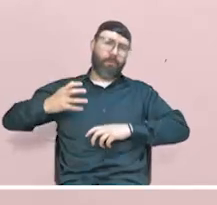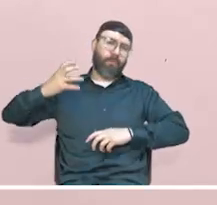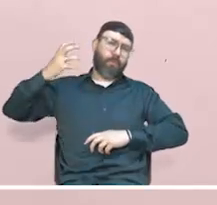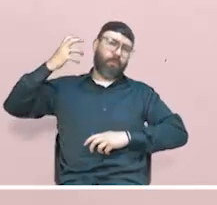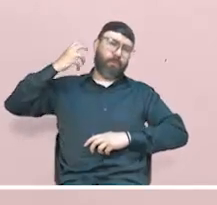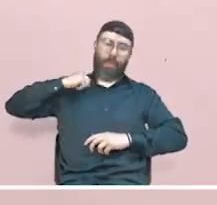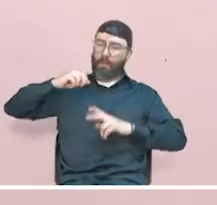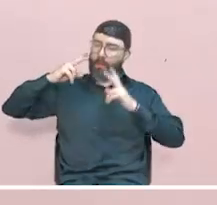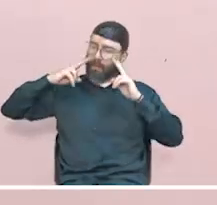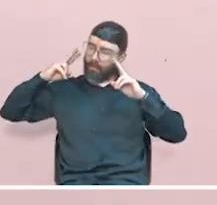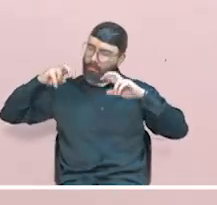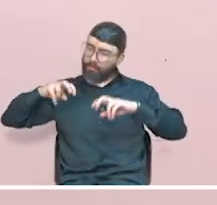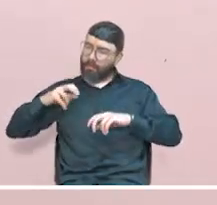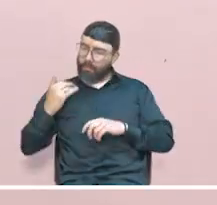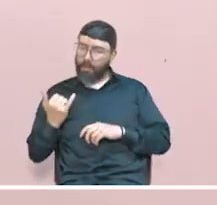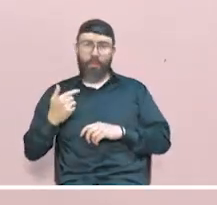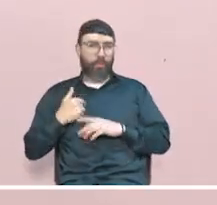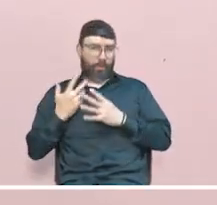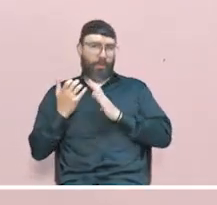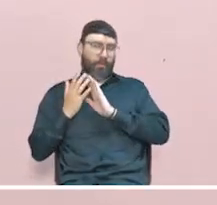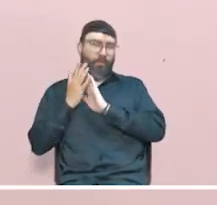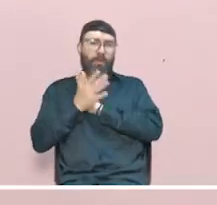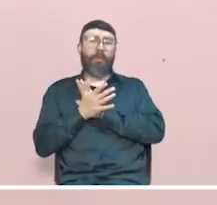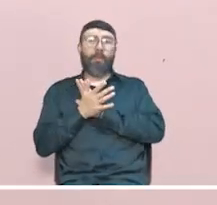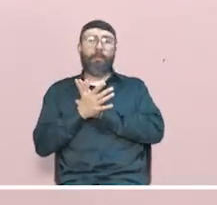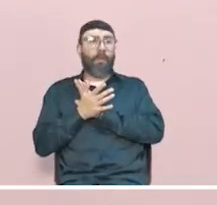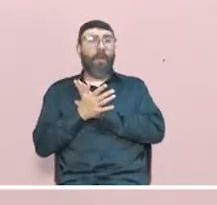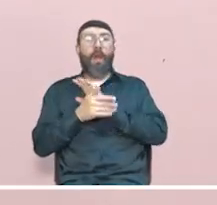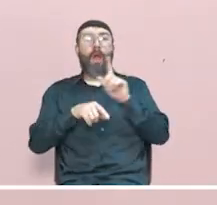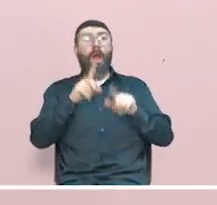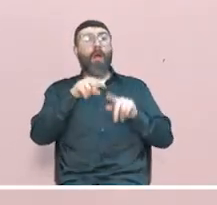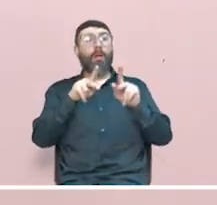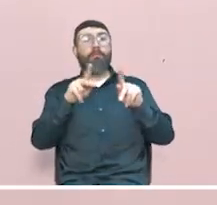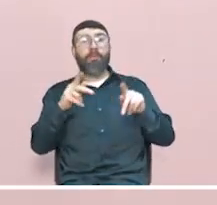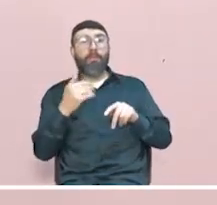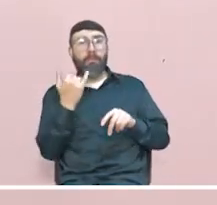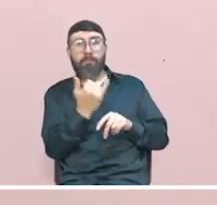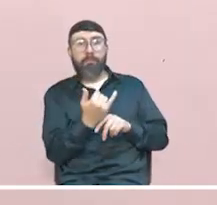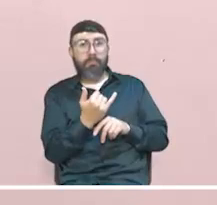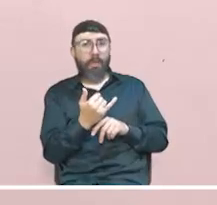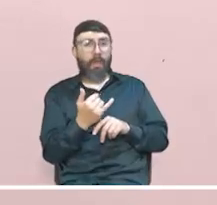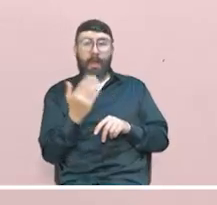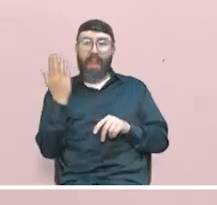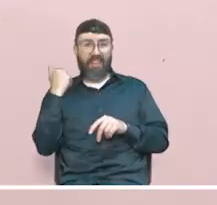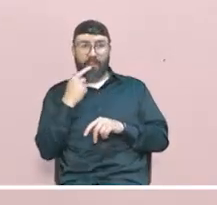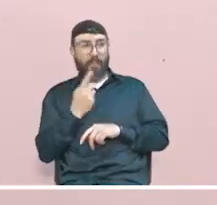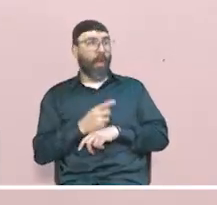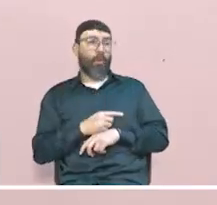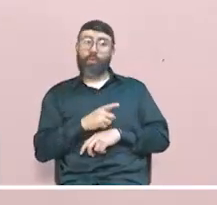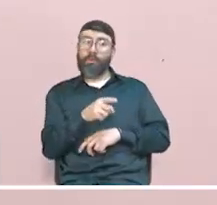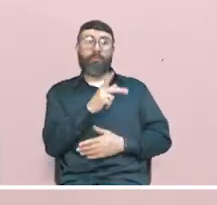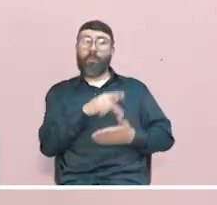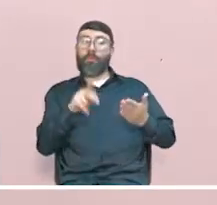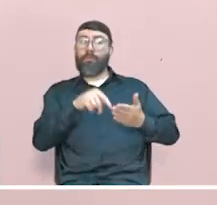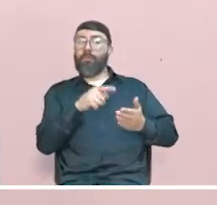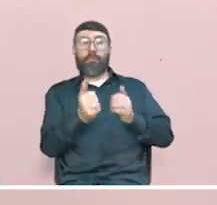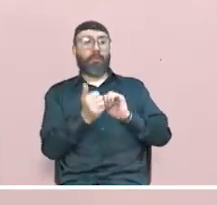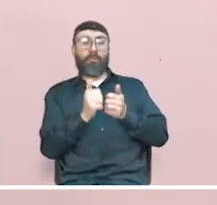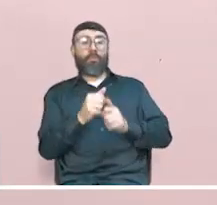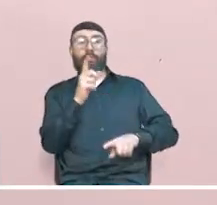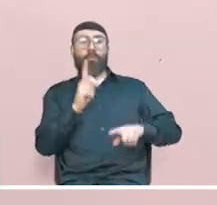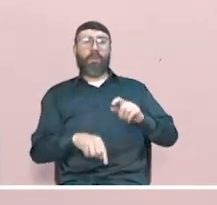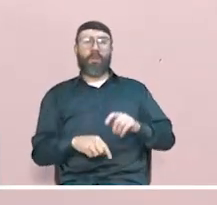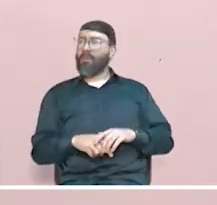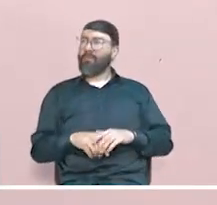y la verdad, pues voy a contar algo. Muchos pacientes a quienes no se les recomendaba el ejercicio, pues lo